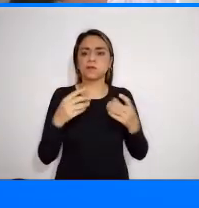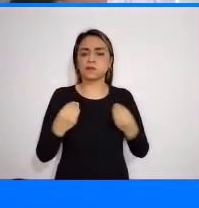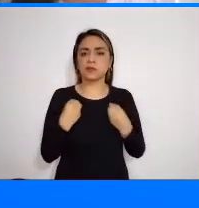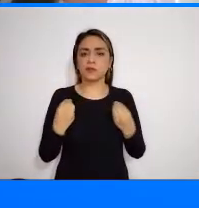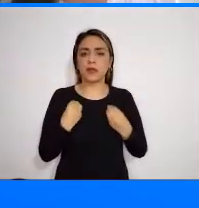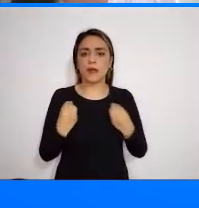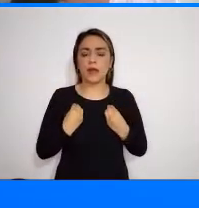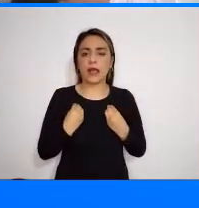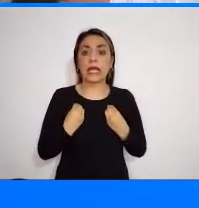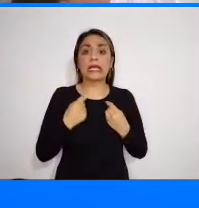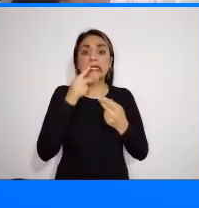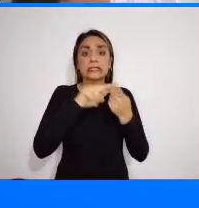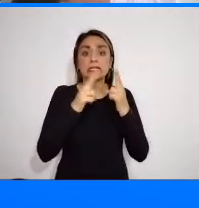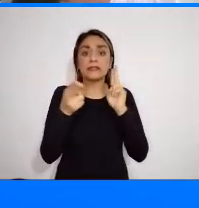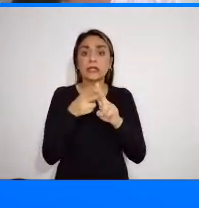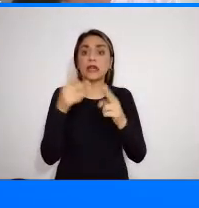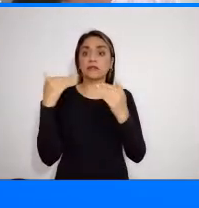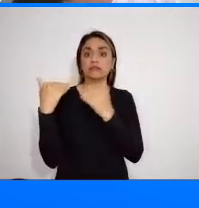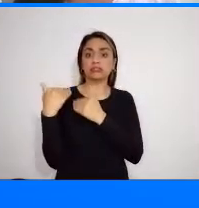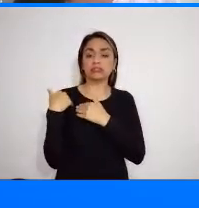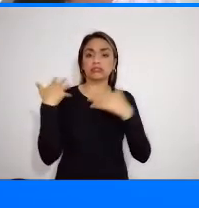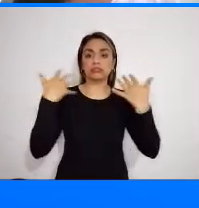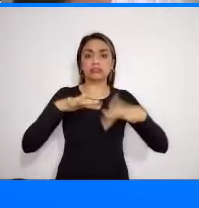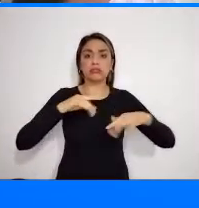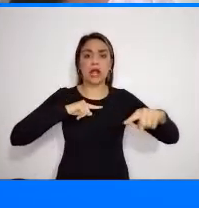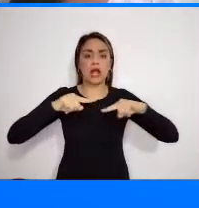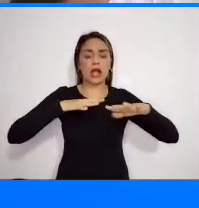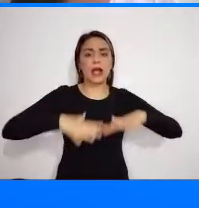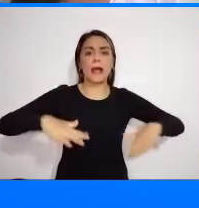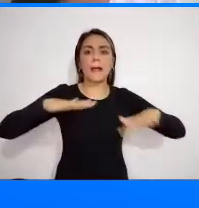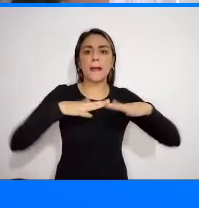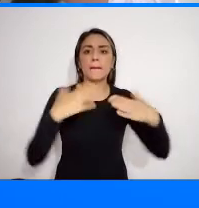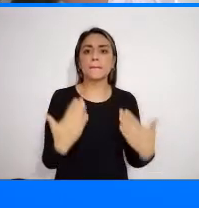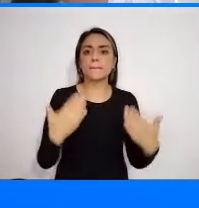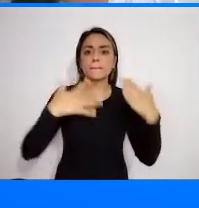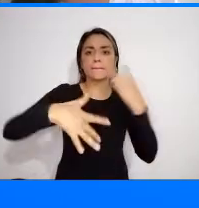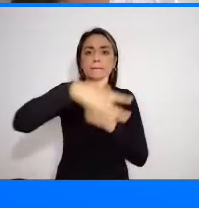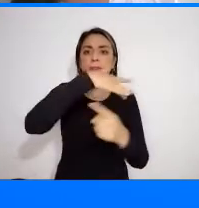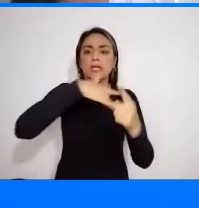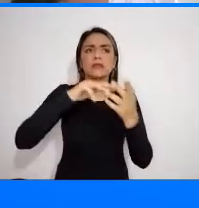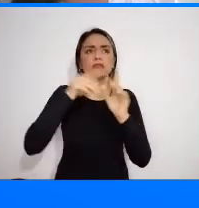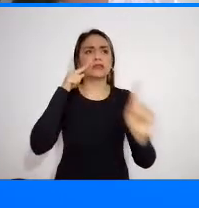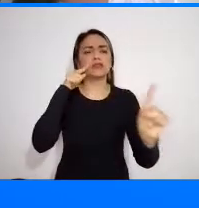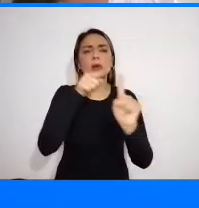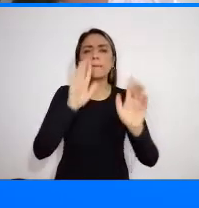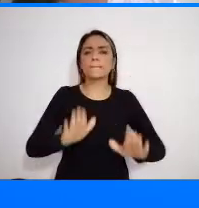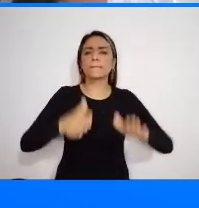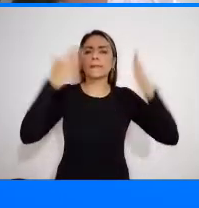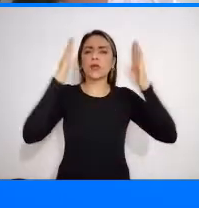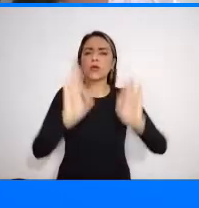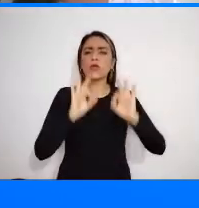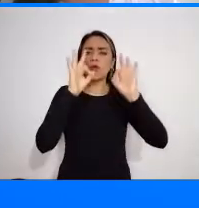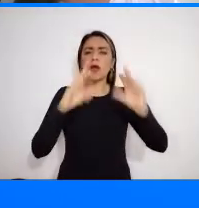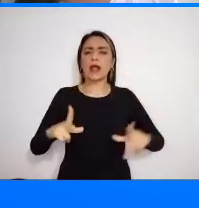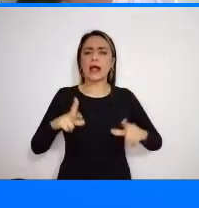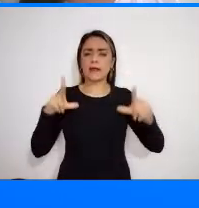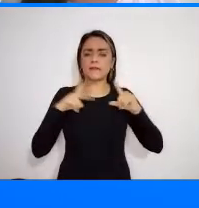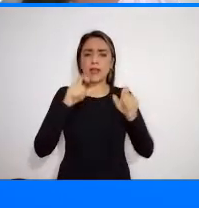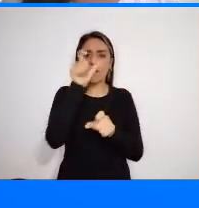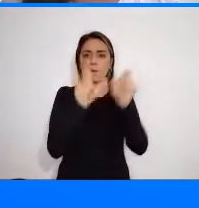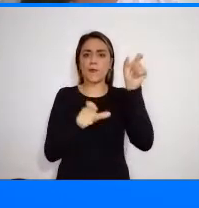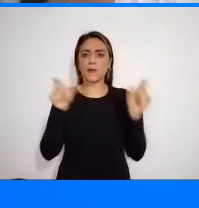tiene una implicación de responsabilidad hacia el medio ambiente, pero también hacia mejorar las condiciones de vida de la población